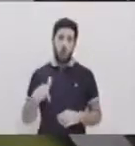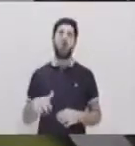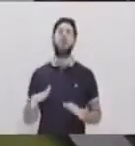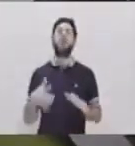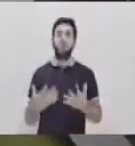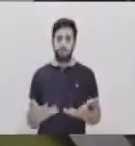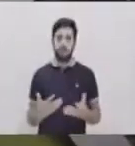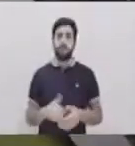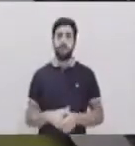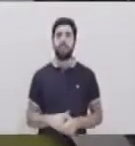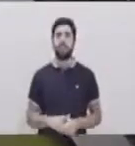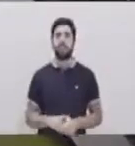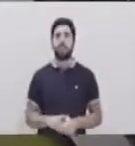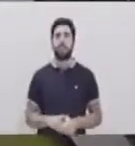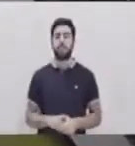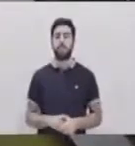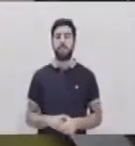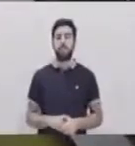vamos entonces